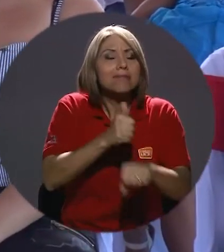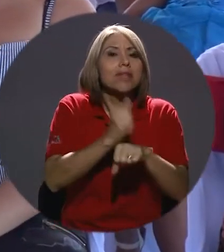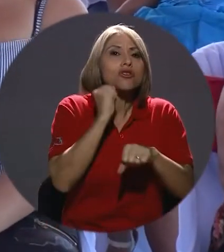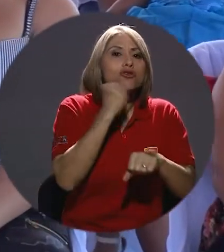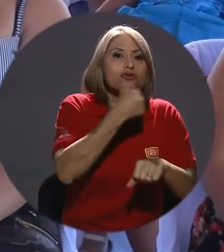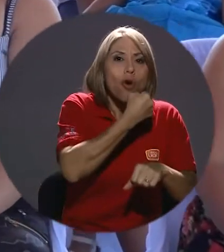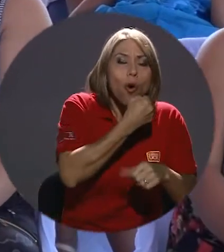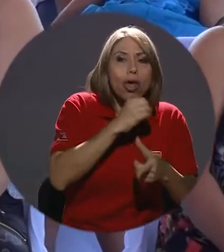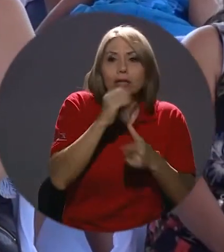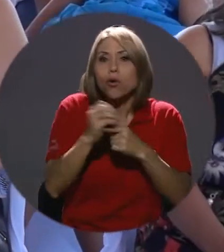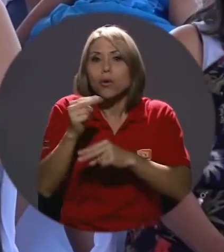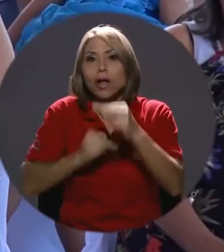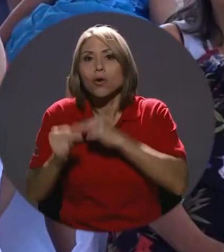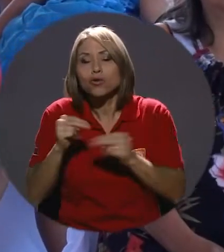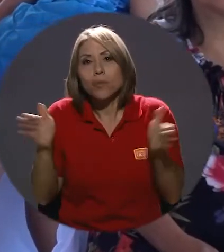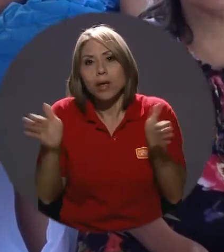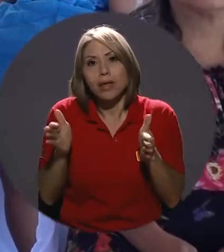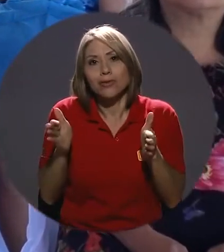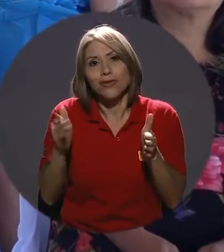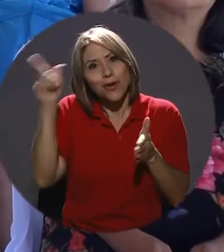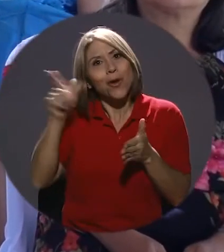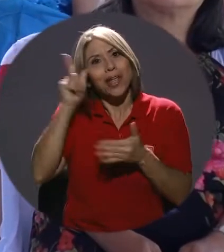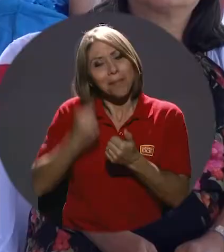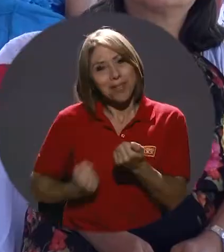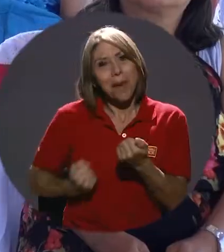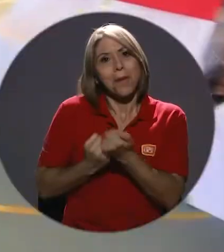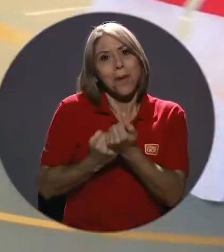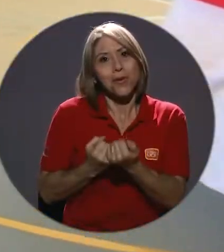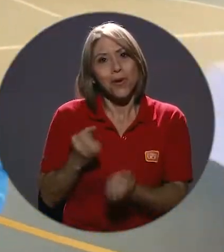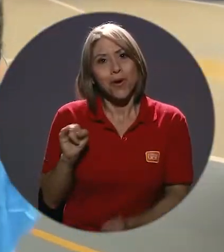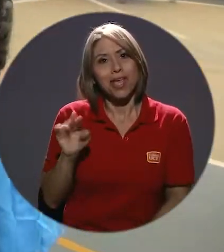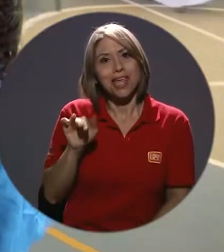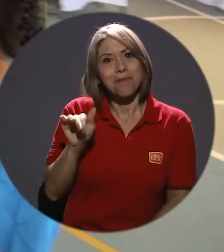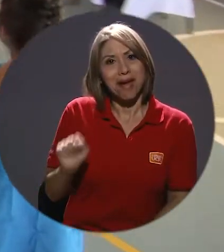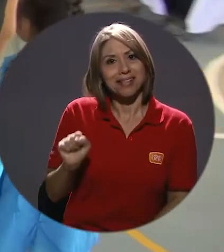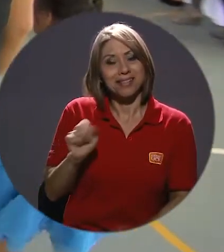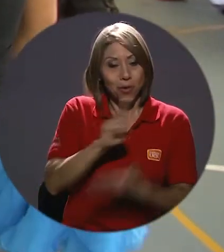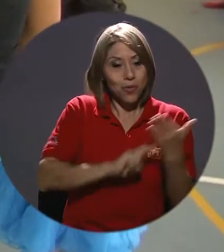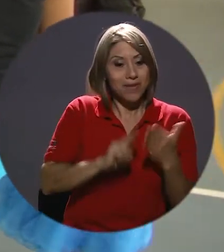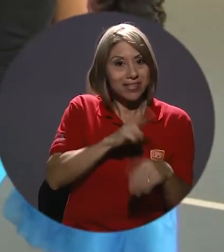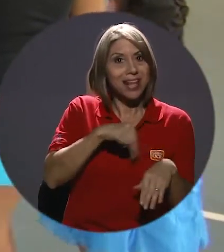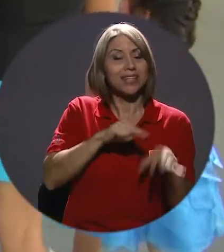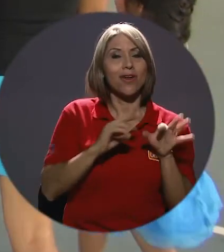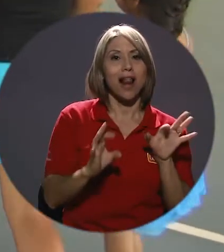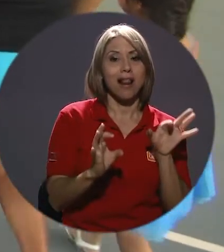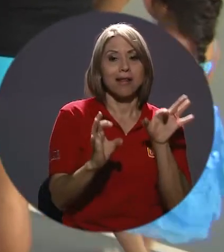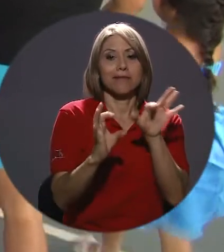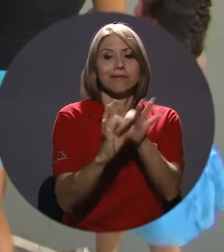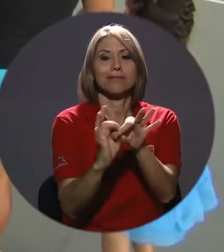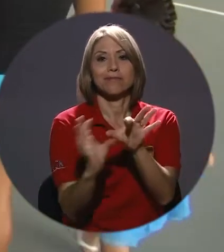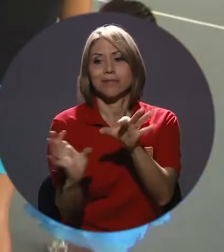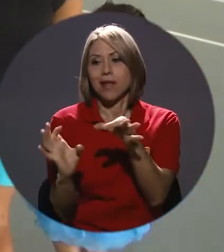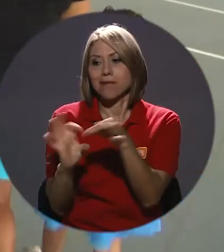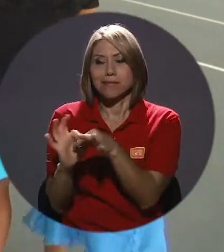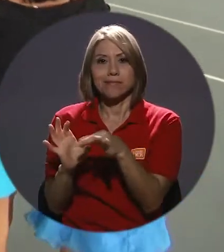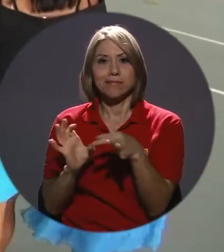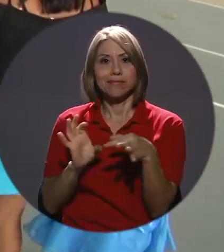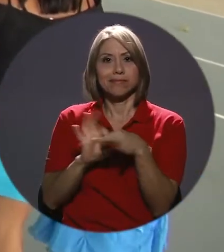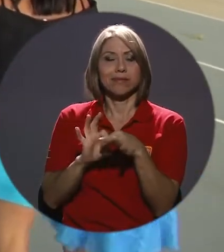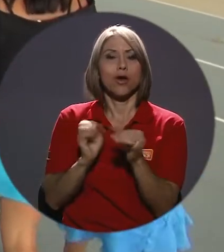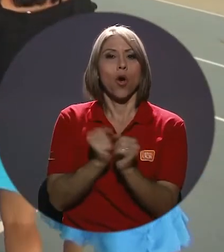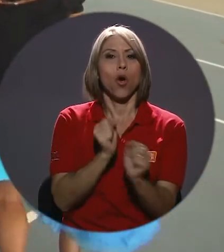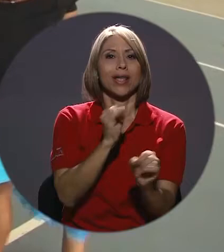sus pequeños negocios, con apoyo, lógicamente, del IMAS. Son alianzas que la Universidad Nacional establece con